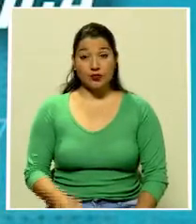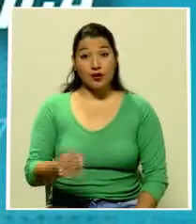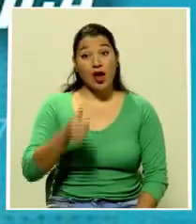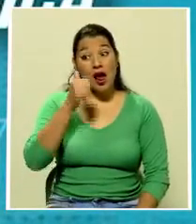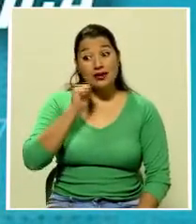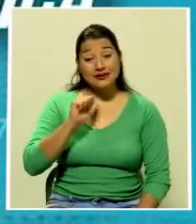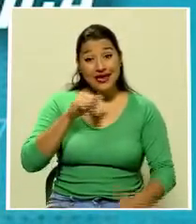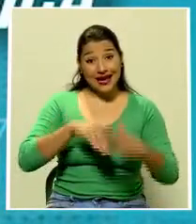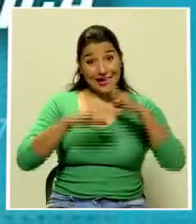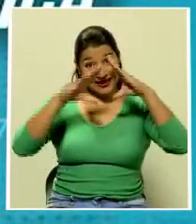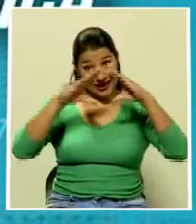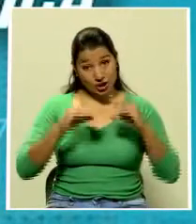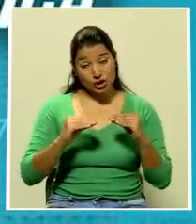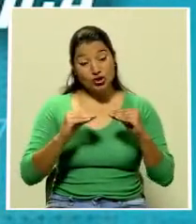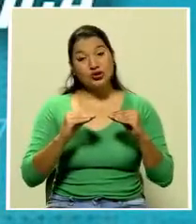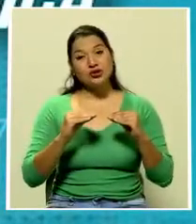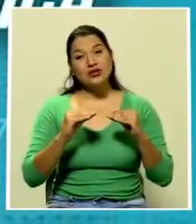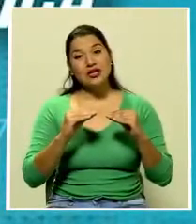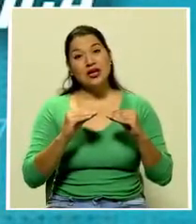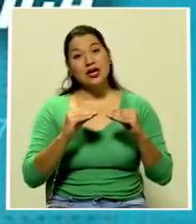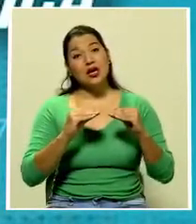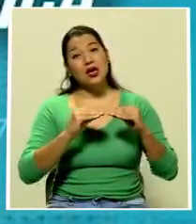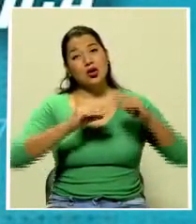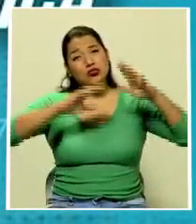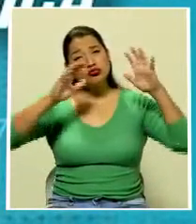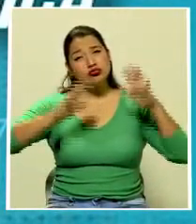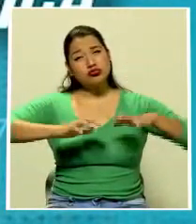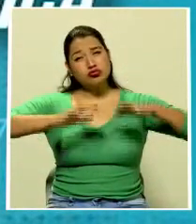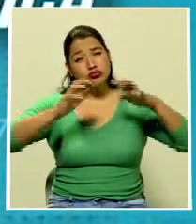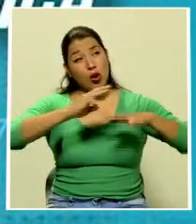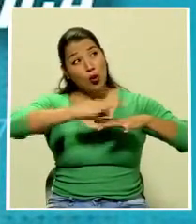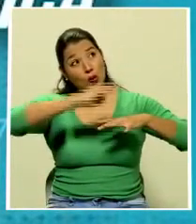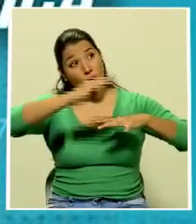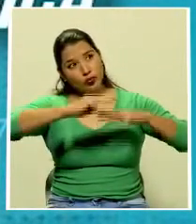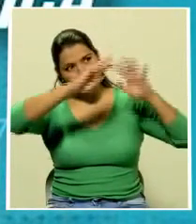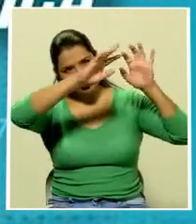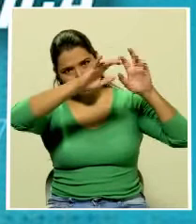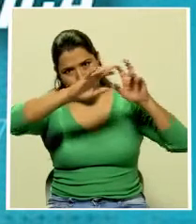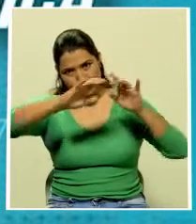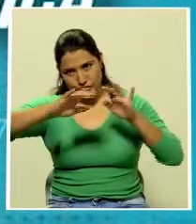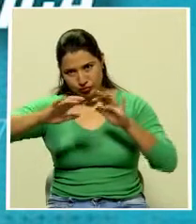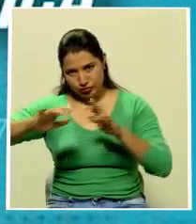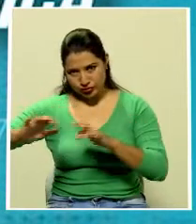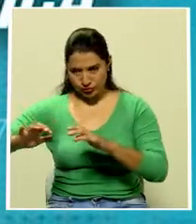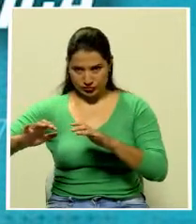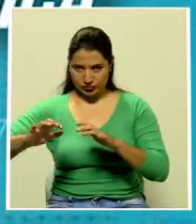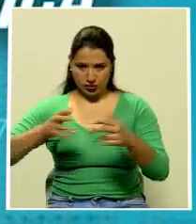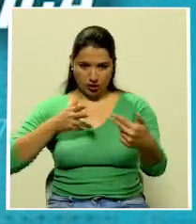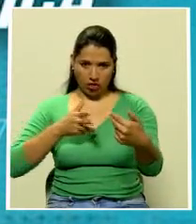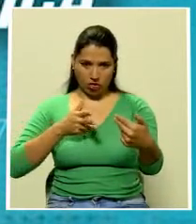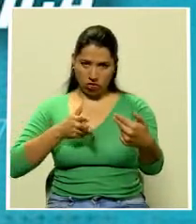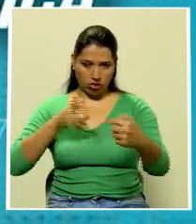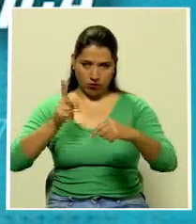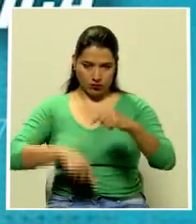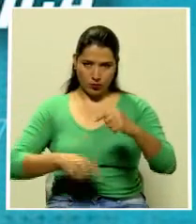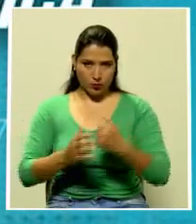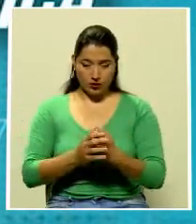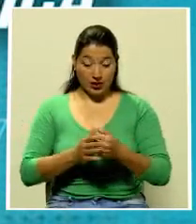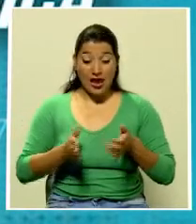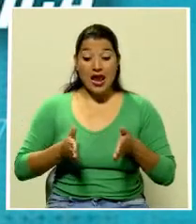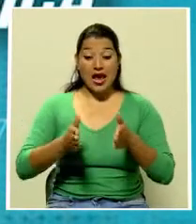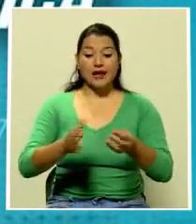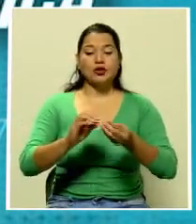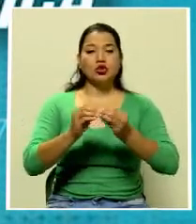noche se nos presentó un importante deslizamiento que nos obstruyó los 2 carriles en la Ruta 32, en el